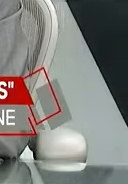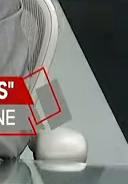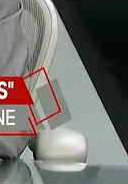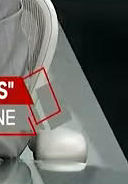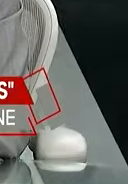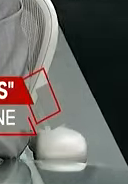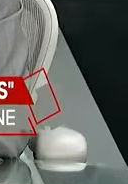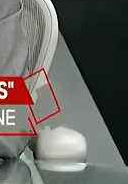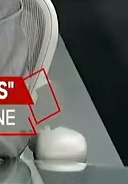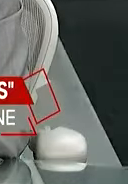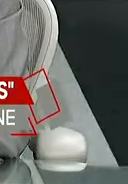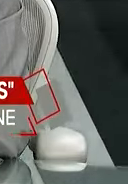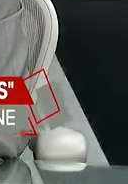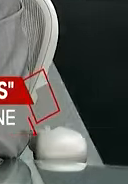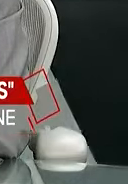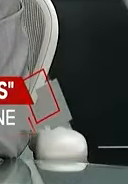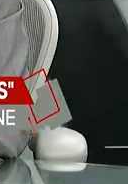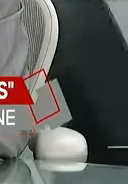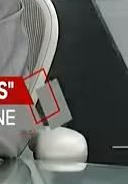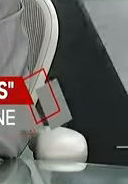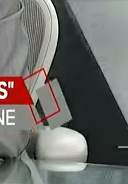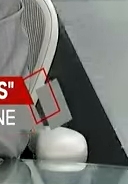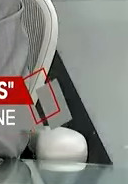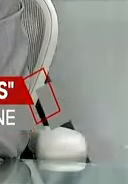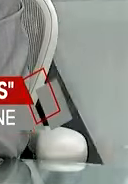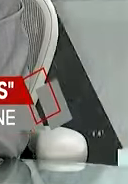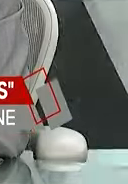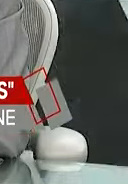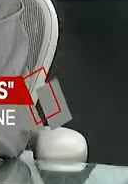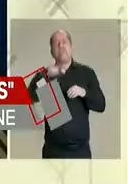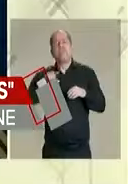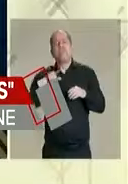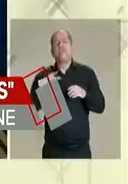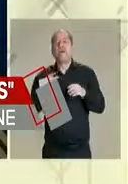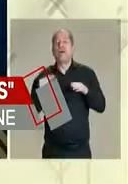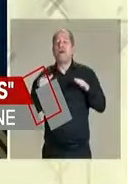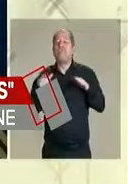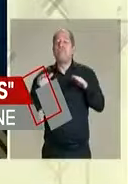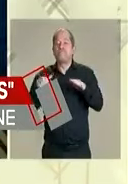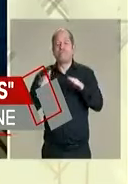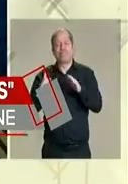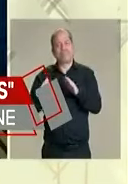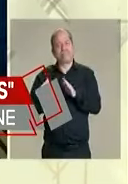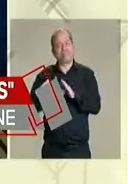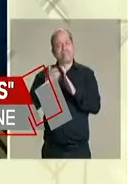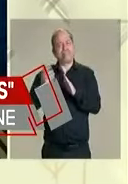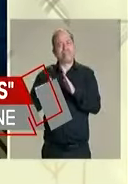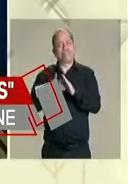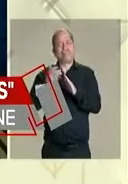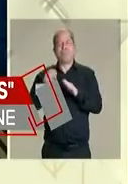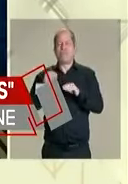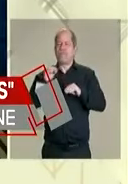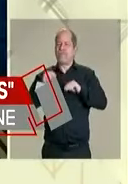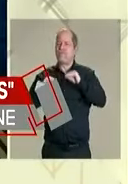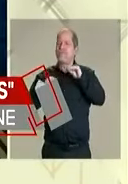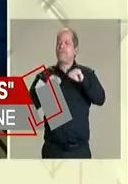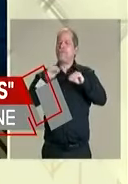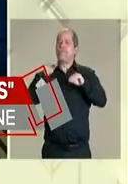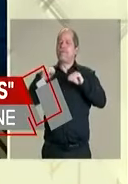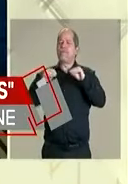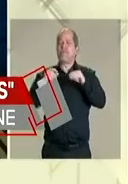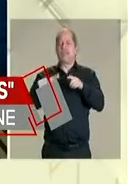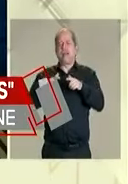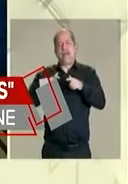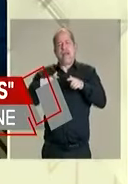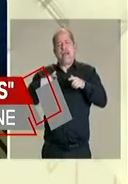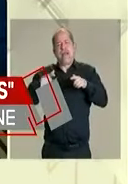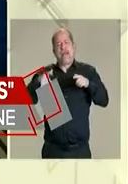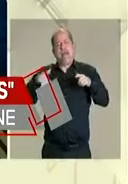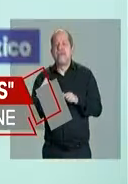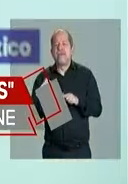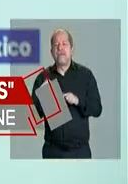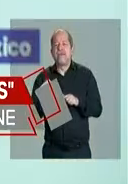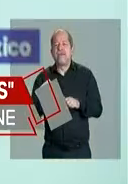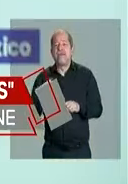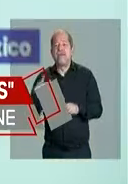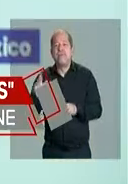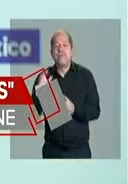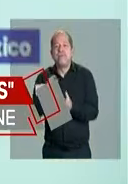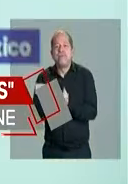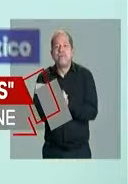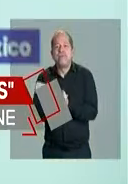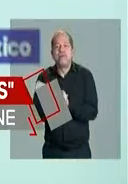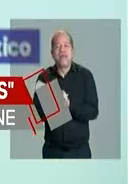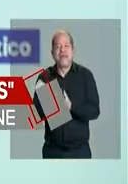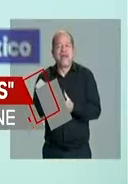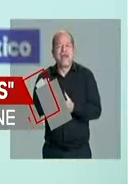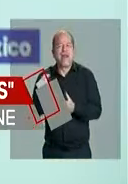que en esta reunión no hay que adelantar todavía lo que va a suceder el 19 de mayo próximo, porque hay que hacer la